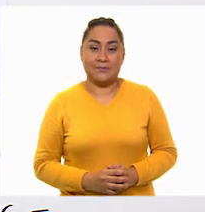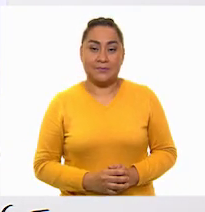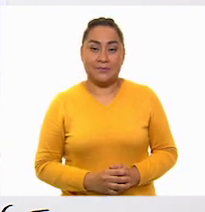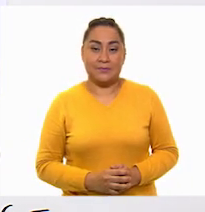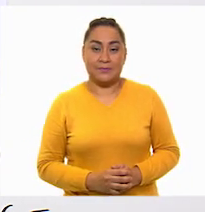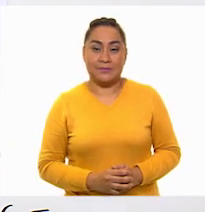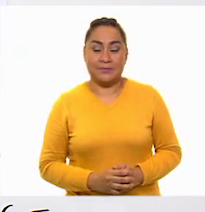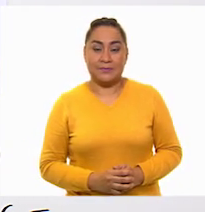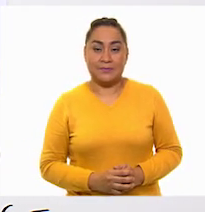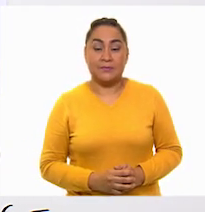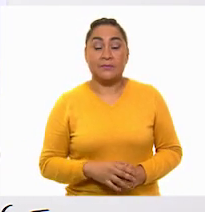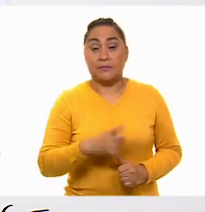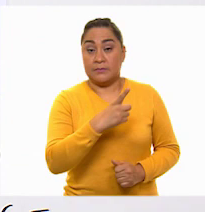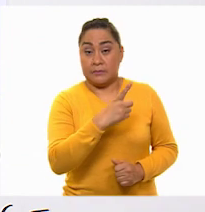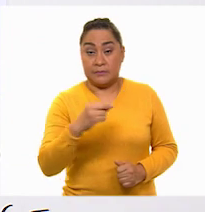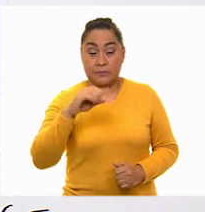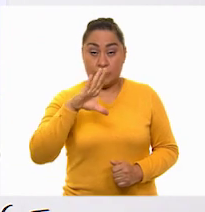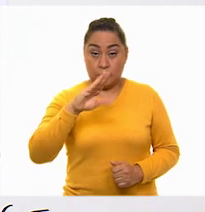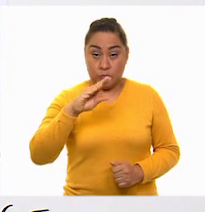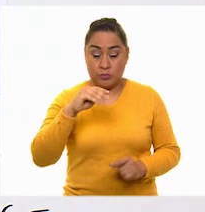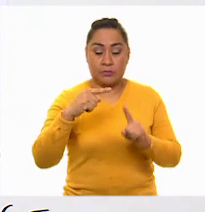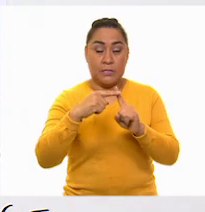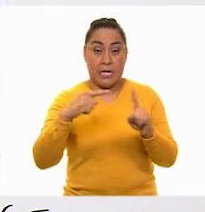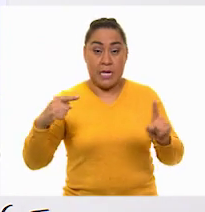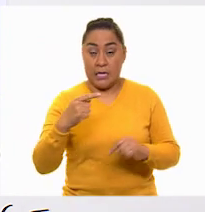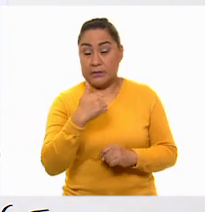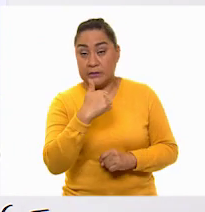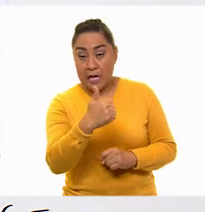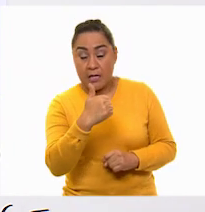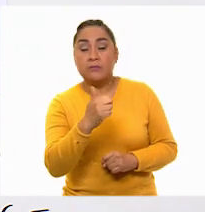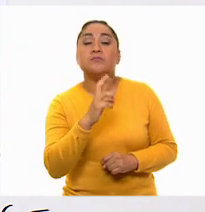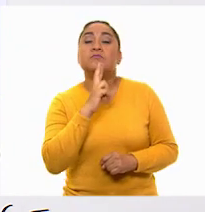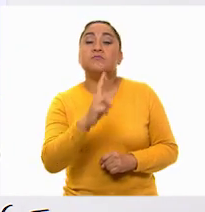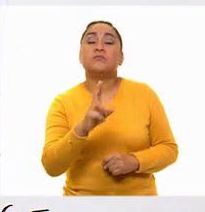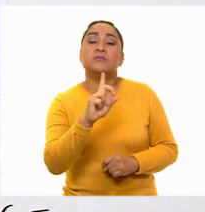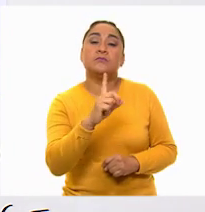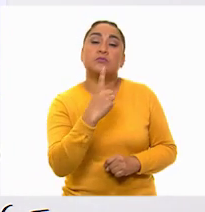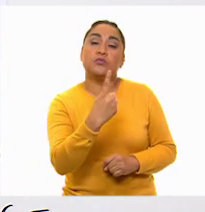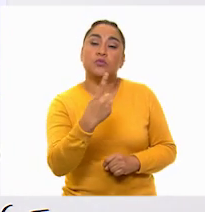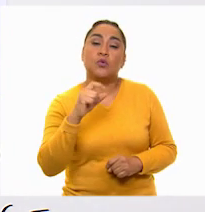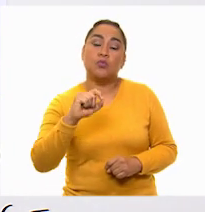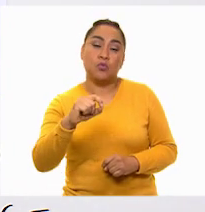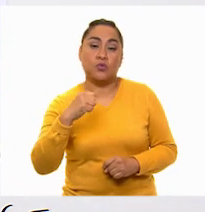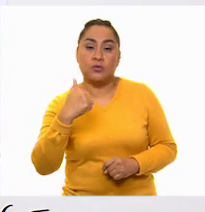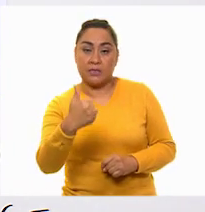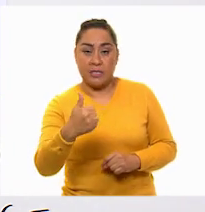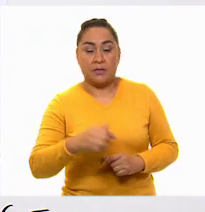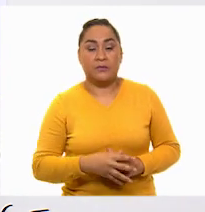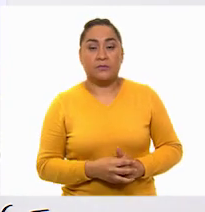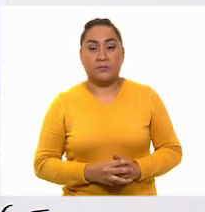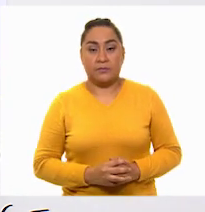31.5. Y 190 entre 6 nos da 31.6.